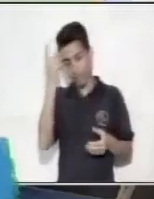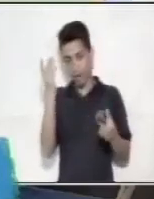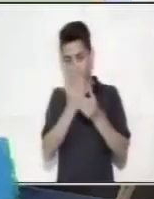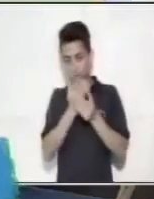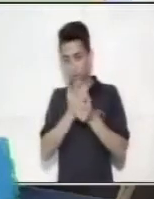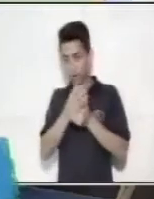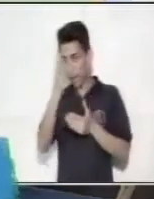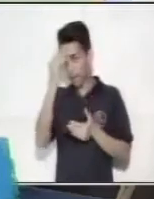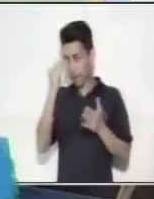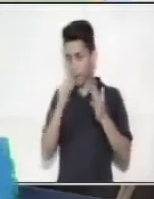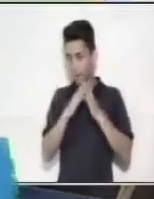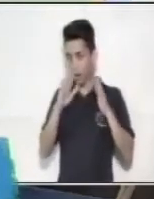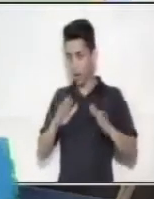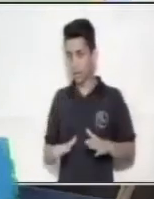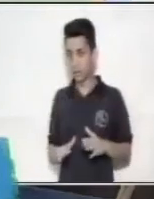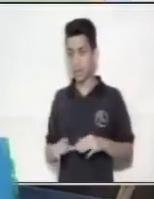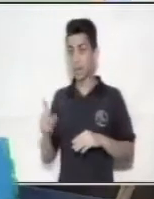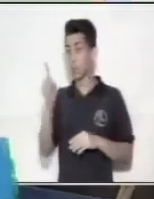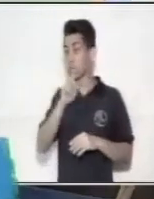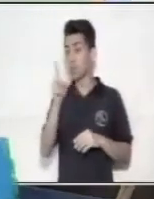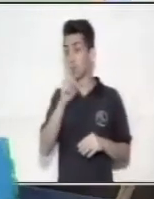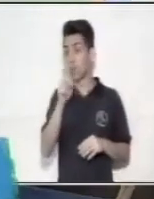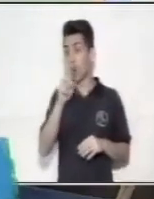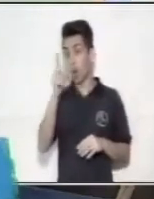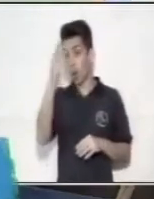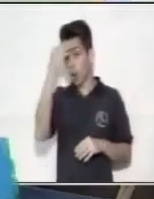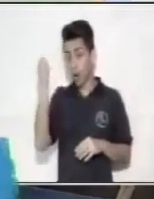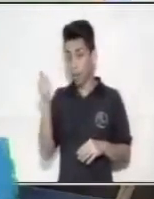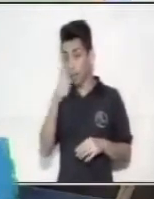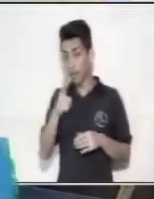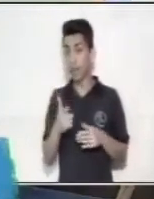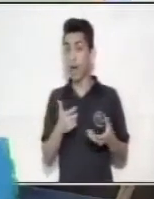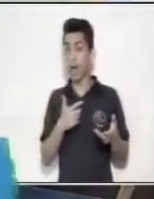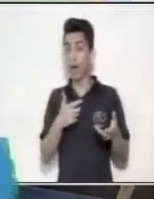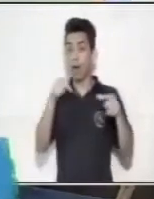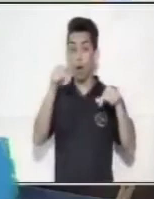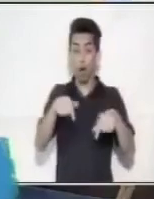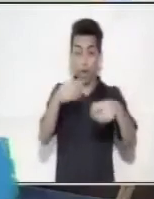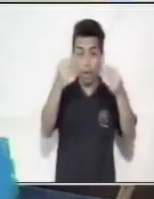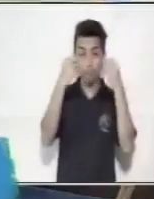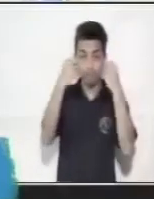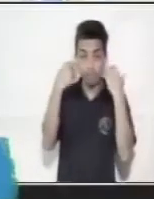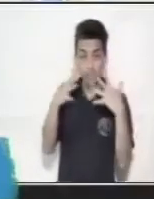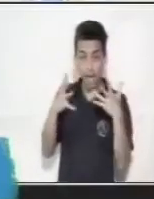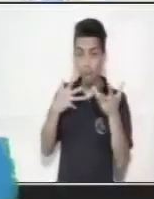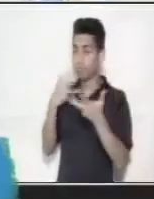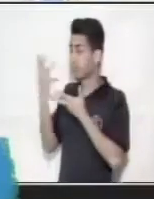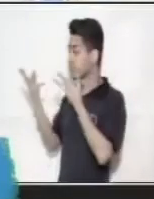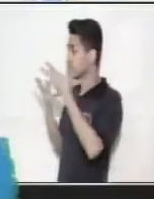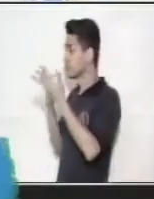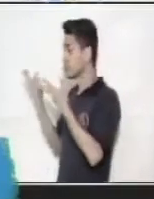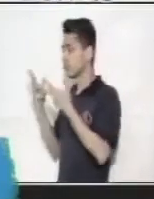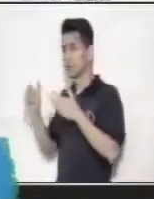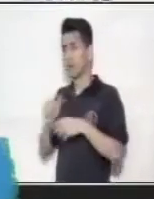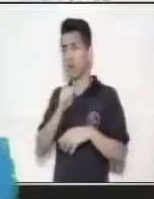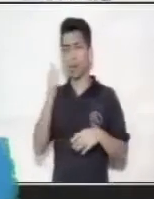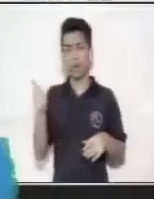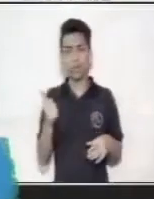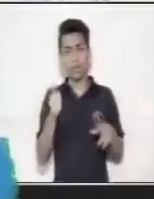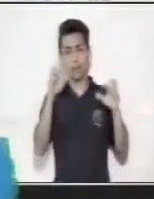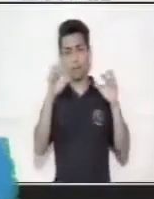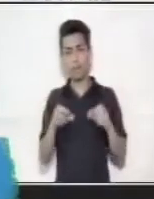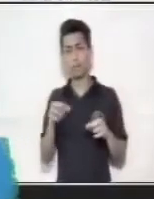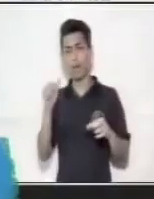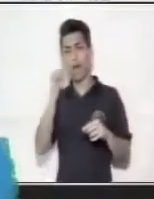Casa. No olvides de compartir esta información valiosísima con una